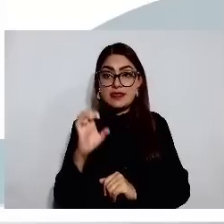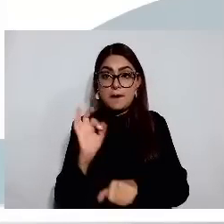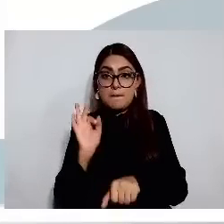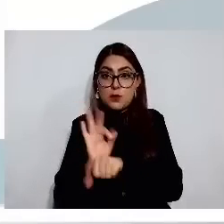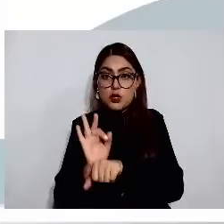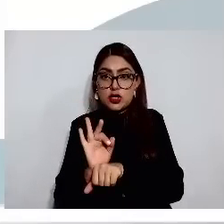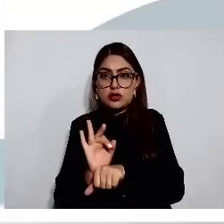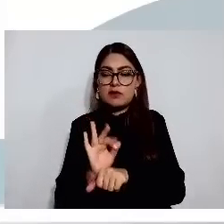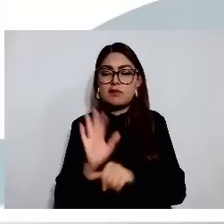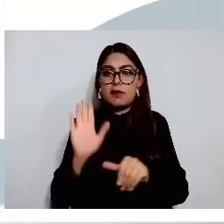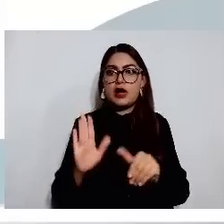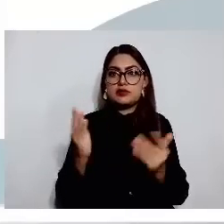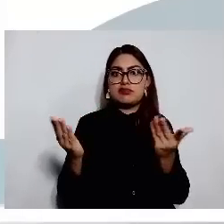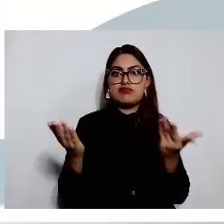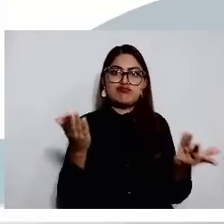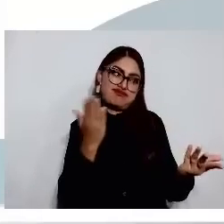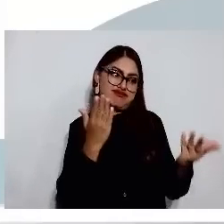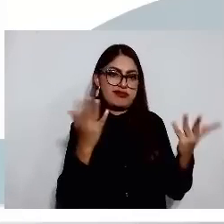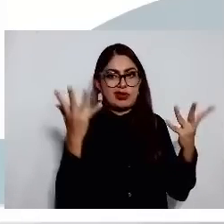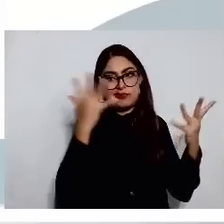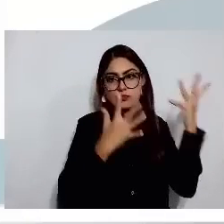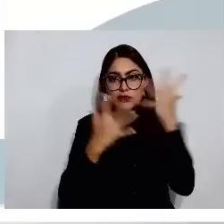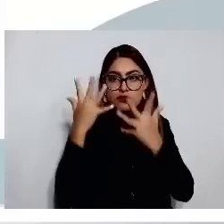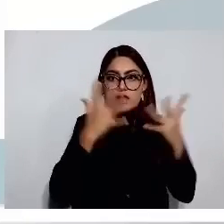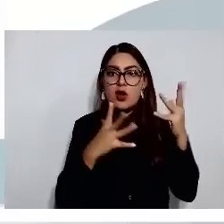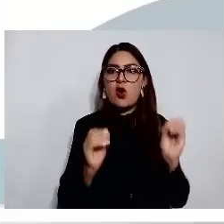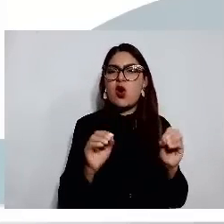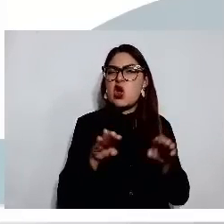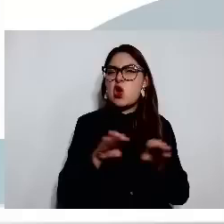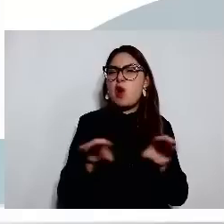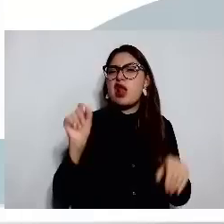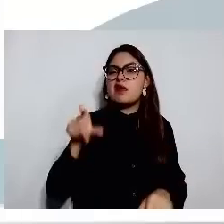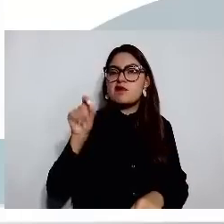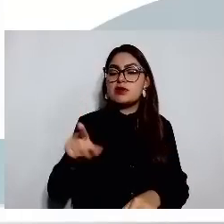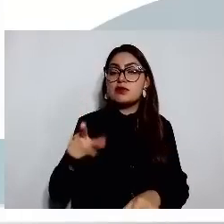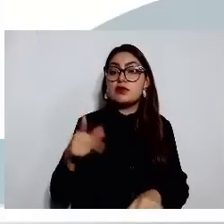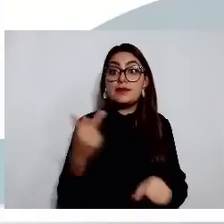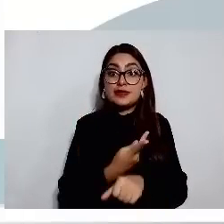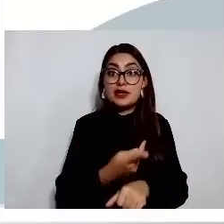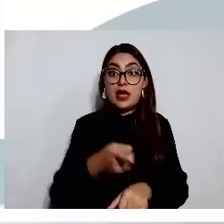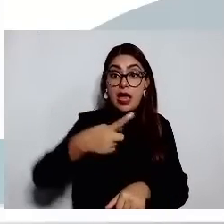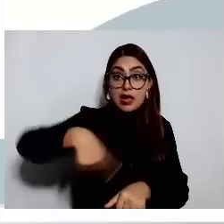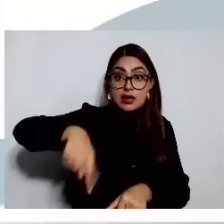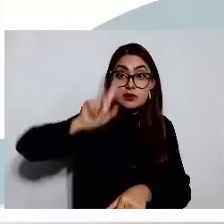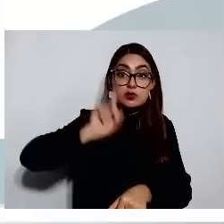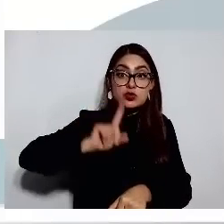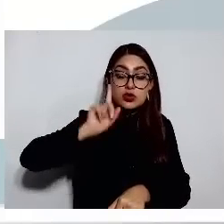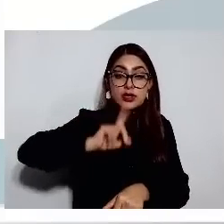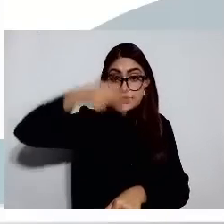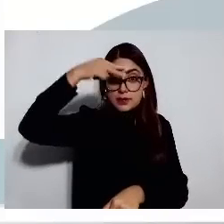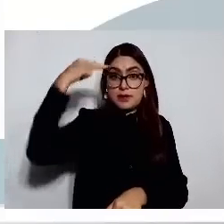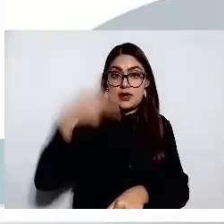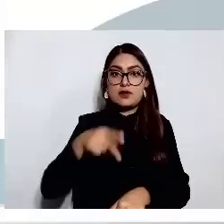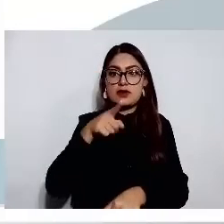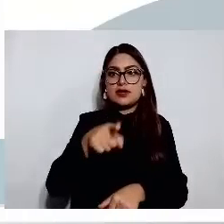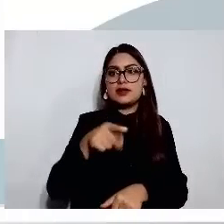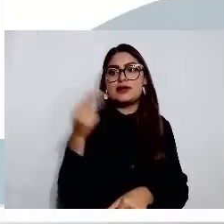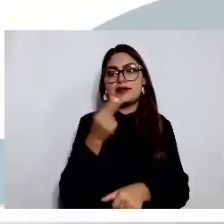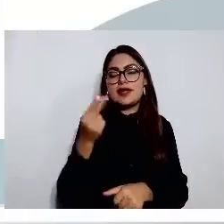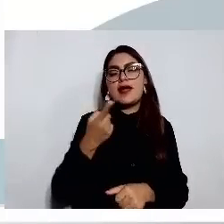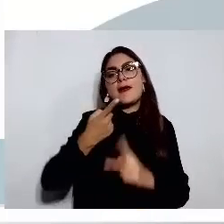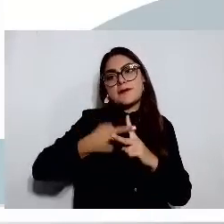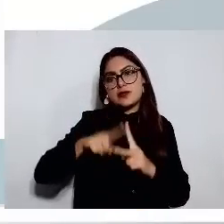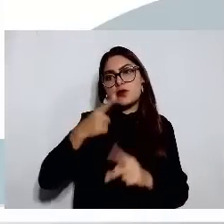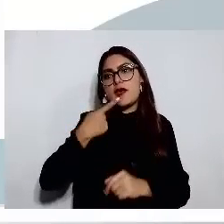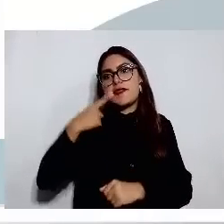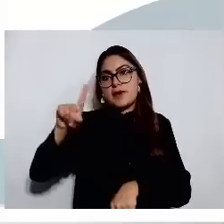o confundirse en ellas es obligar a las mujeres en México a tener que iniciar una demanda penal